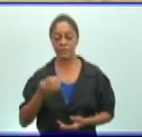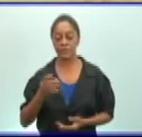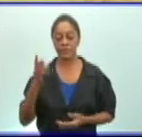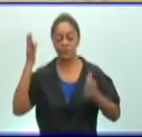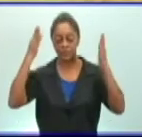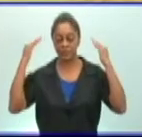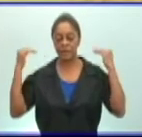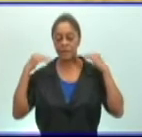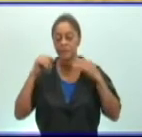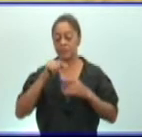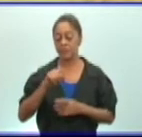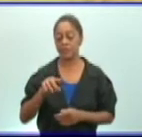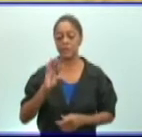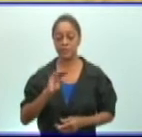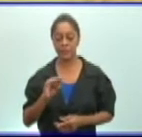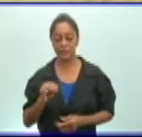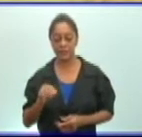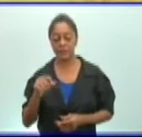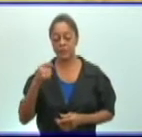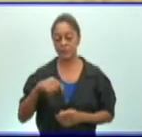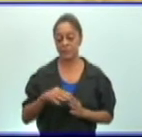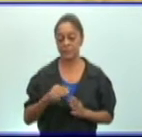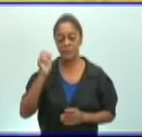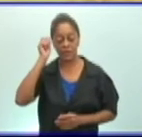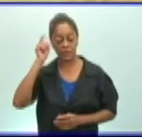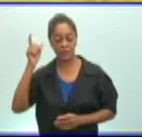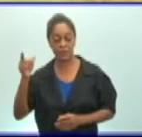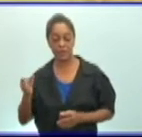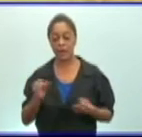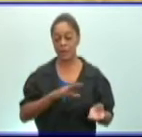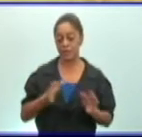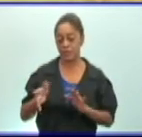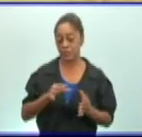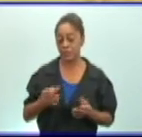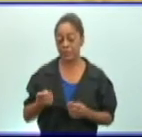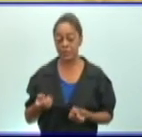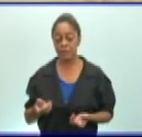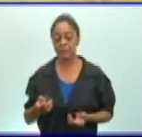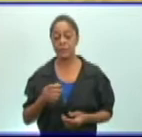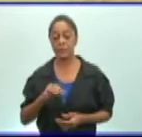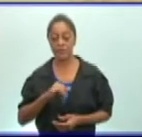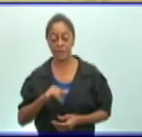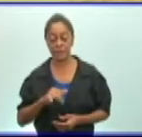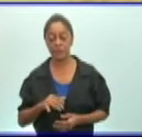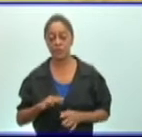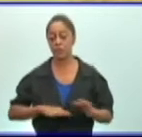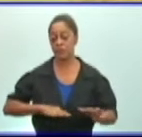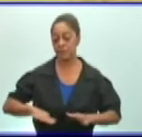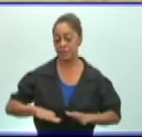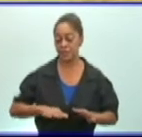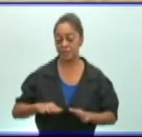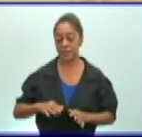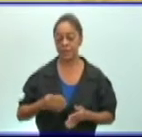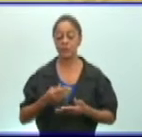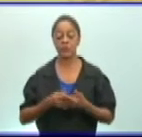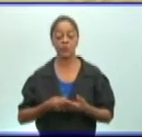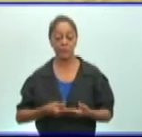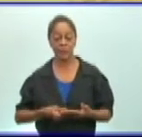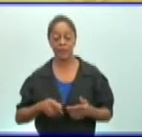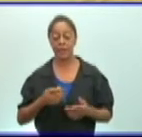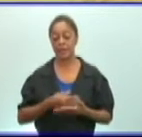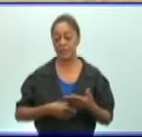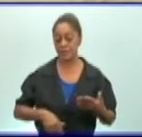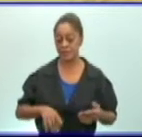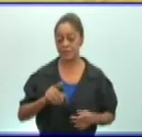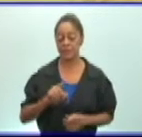y ahora nos estamos refiriendo en particular a la griega, que es una comparación, porque también nos estoy preparando para el examen parcial que debe estar